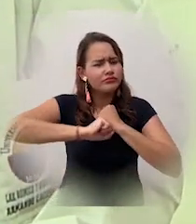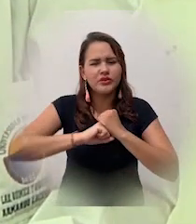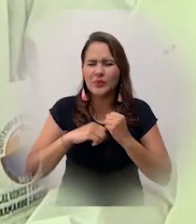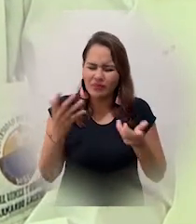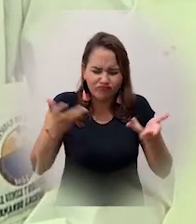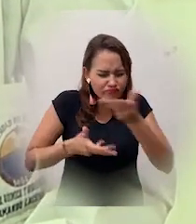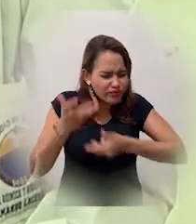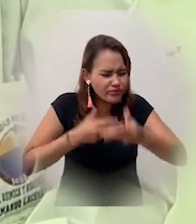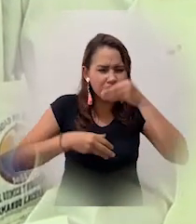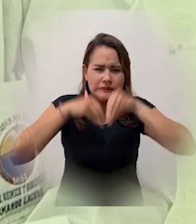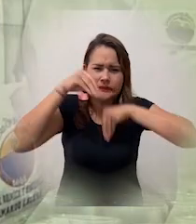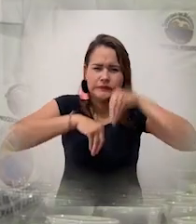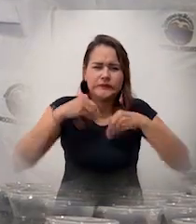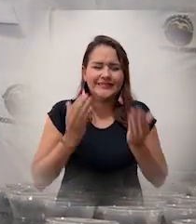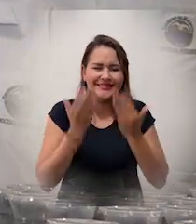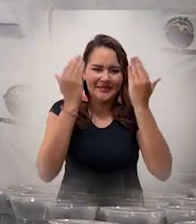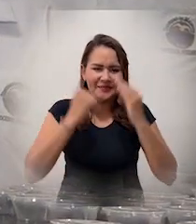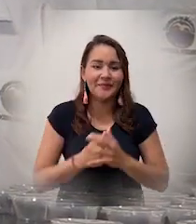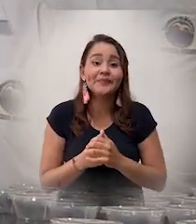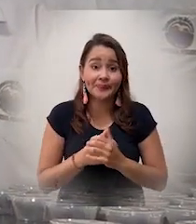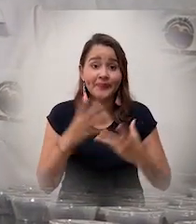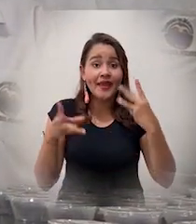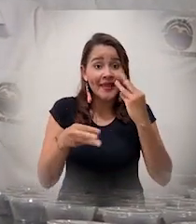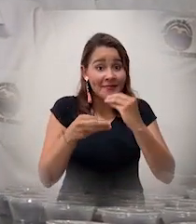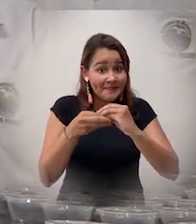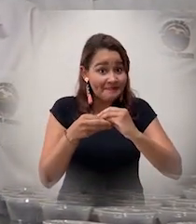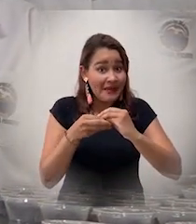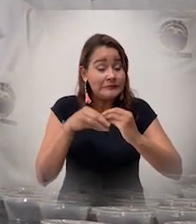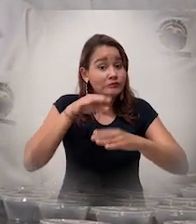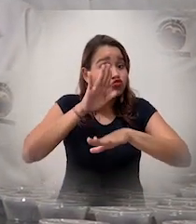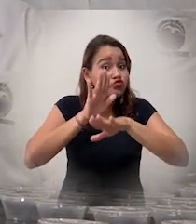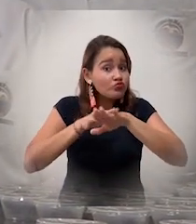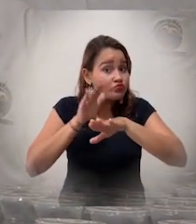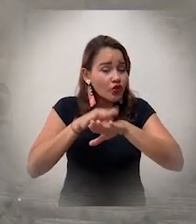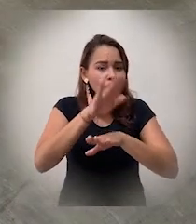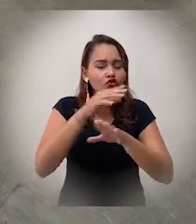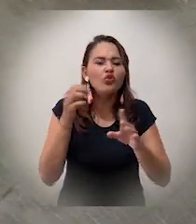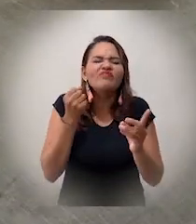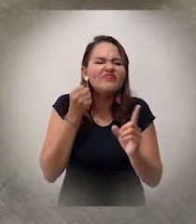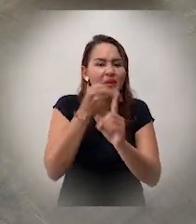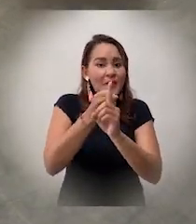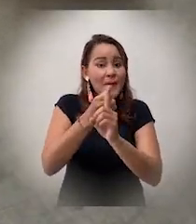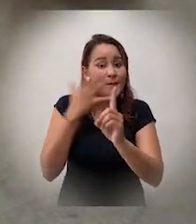Armando Lacer. Todo fue un trabajo mancomunado desde el inicio hasta su fin. Además, el logro